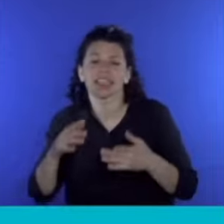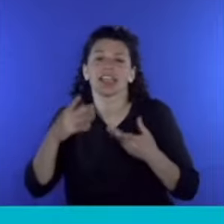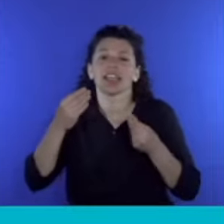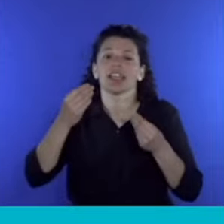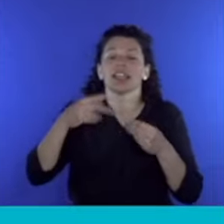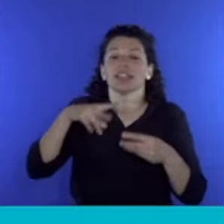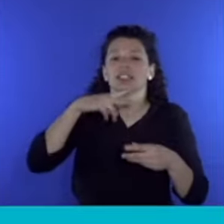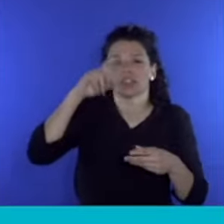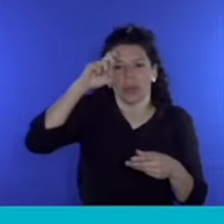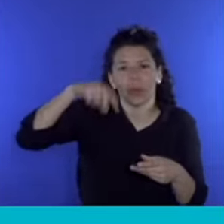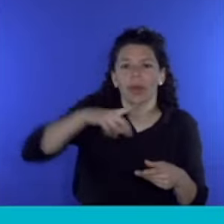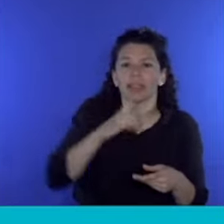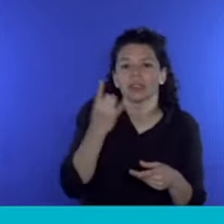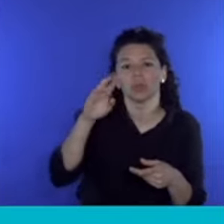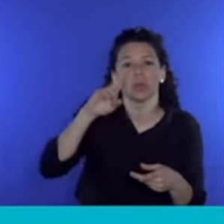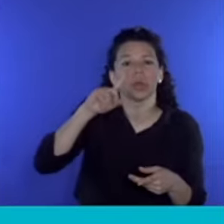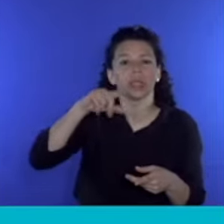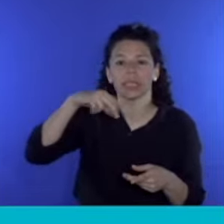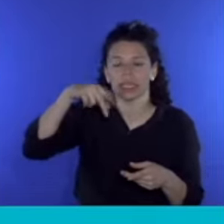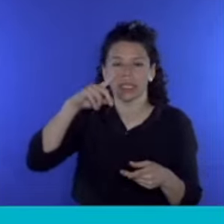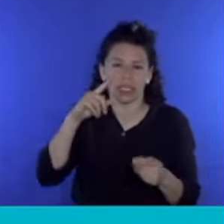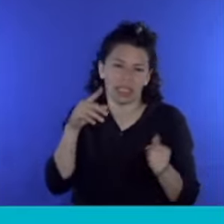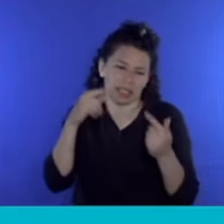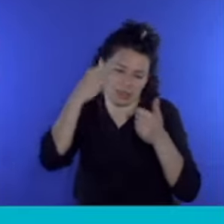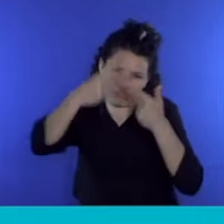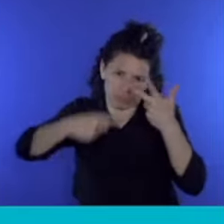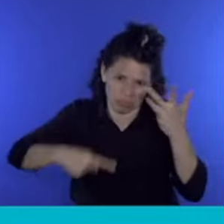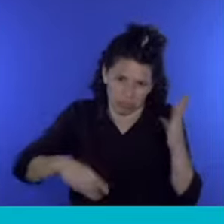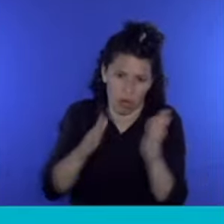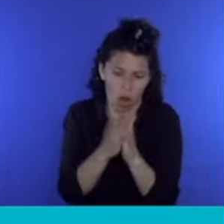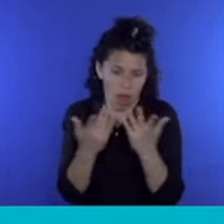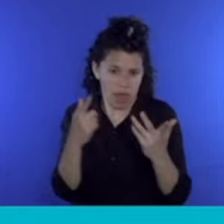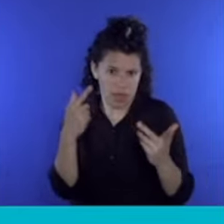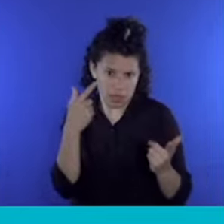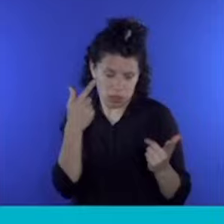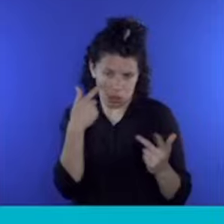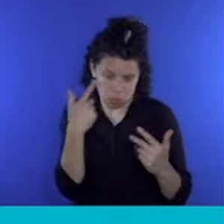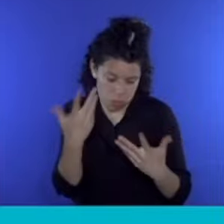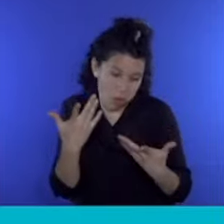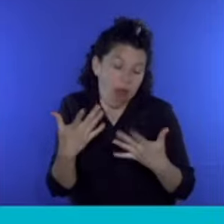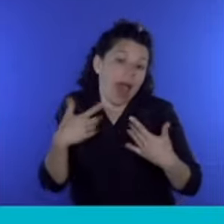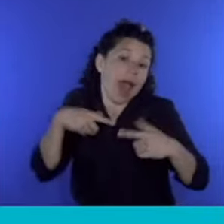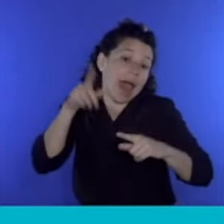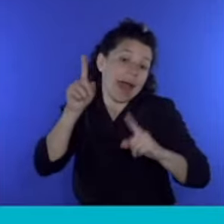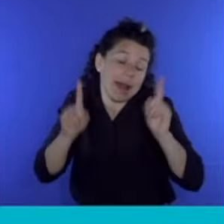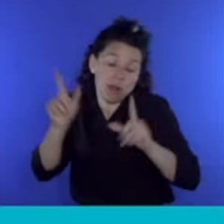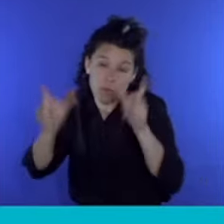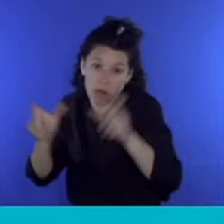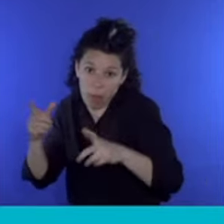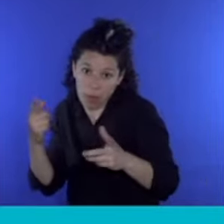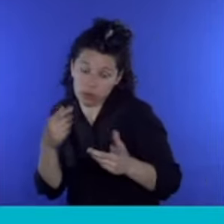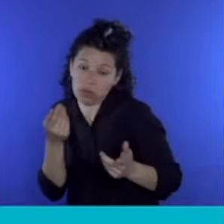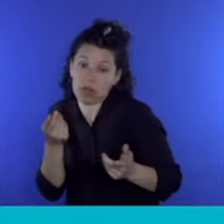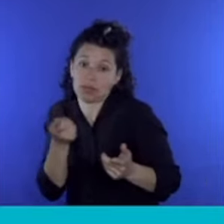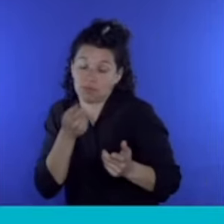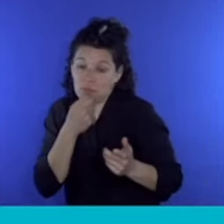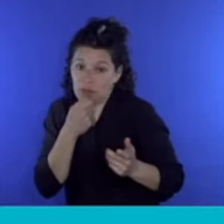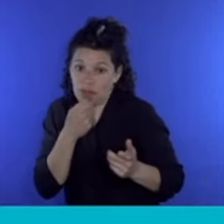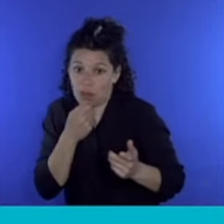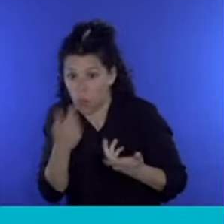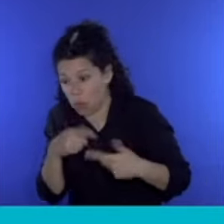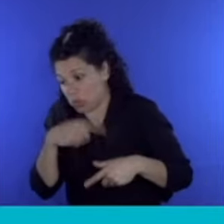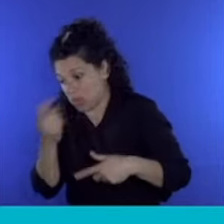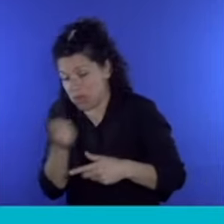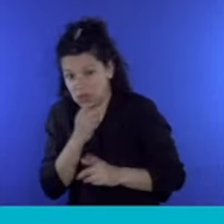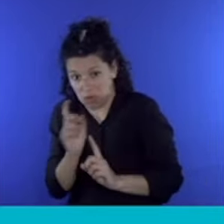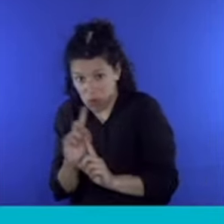acá se comentan, fueron libros muy leídos, muy comentados, a algunos les puede gustar más o menos, pero tienen las características generales de una literatura que